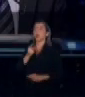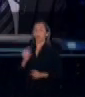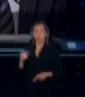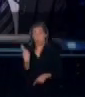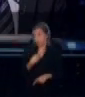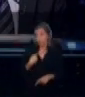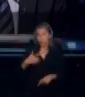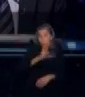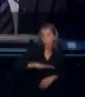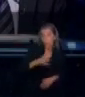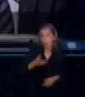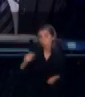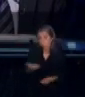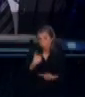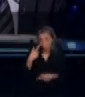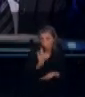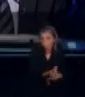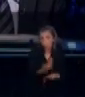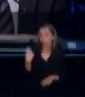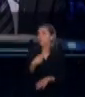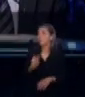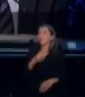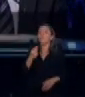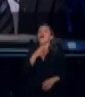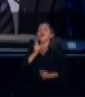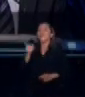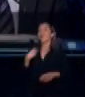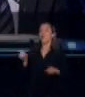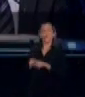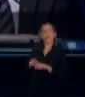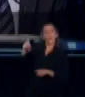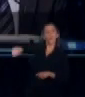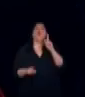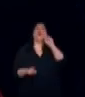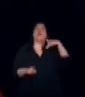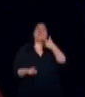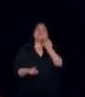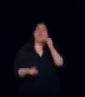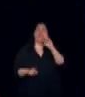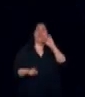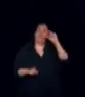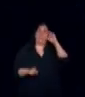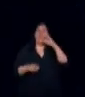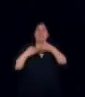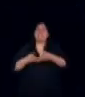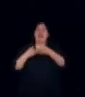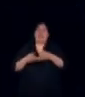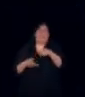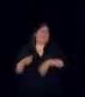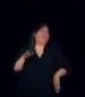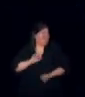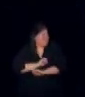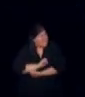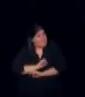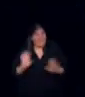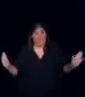Partido Socialista, en las organizaciones sociales, en los derechos humanos, en el colectivo LGBT, con honestidad, es mi primera candidatura. La